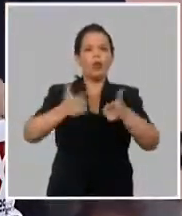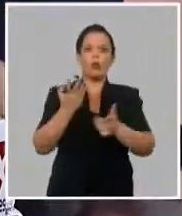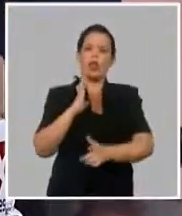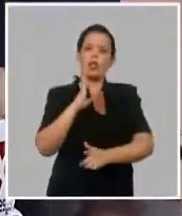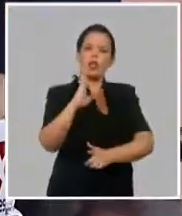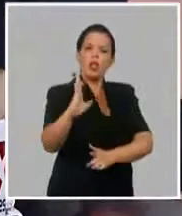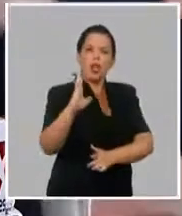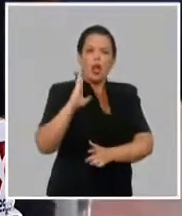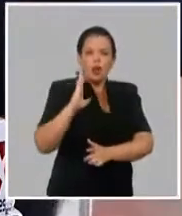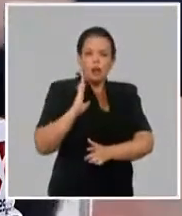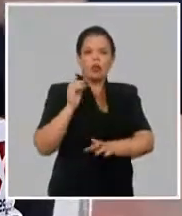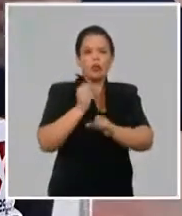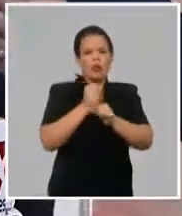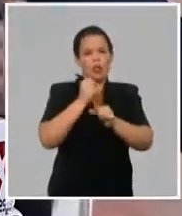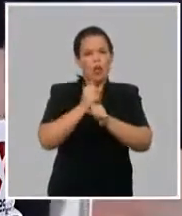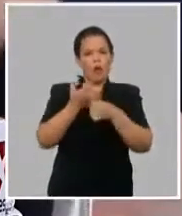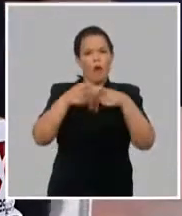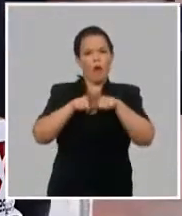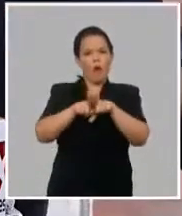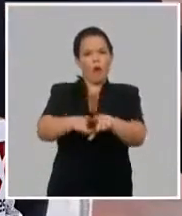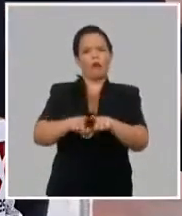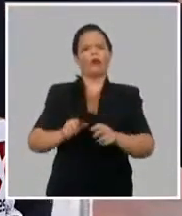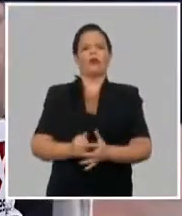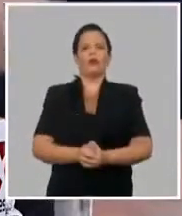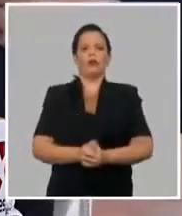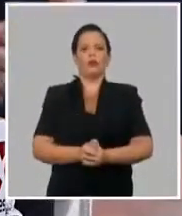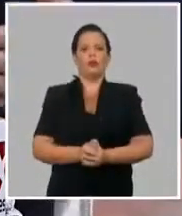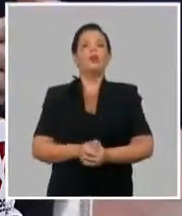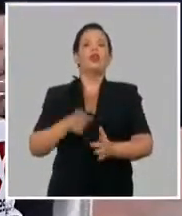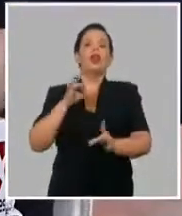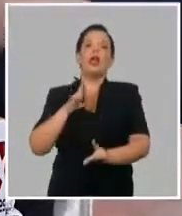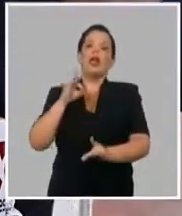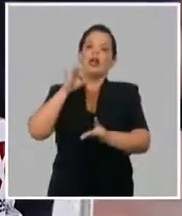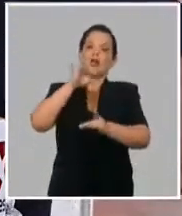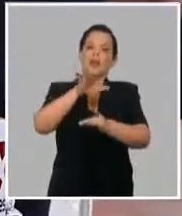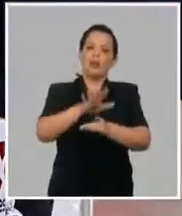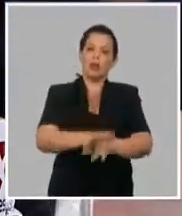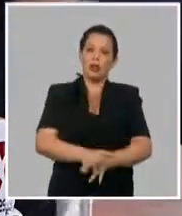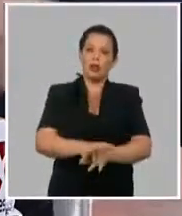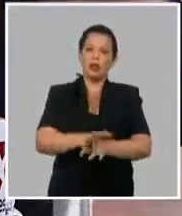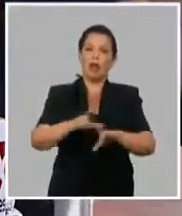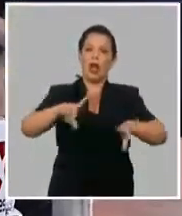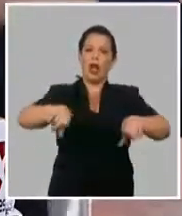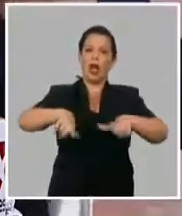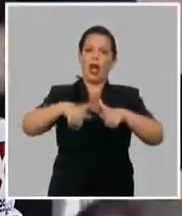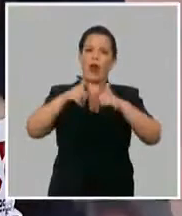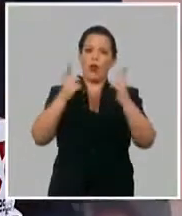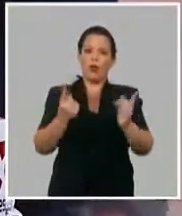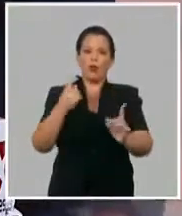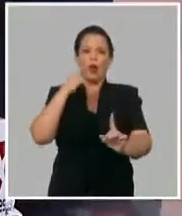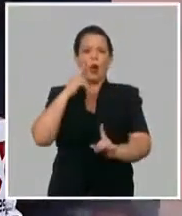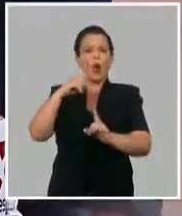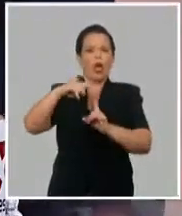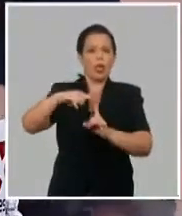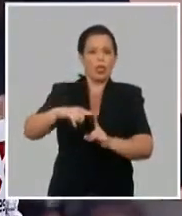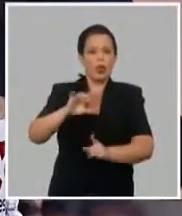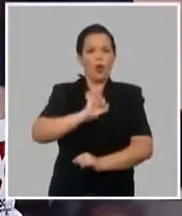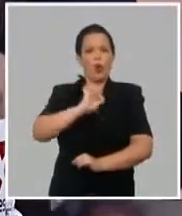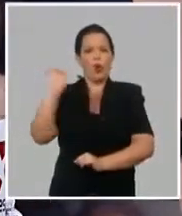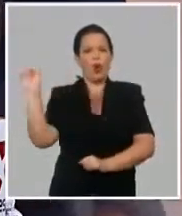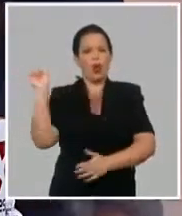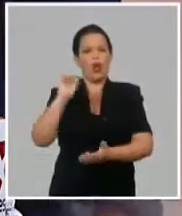en intereses comunes llegando al punto incluso de declararse como objetivo el fin del bloqueo el levantamiento del bloqueo